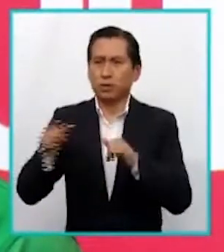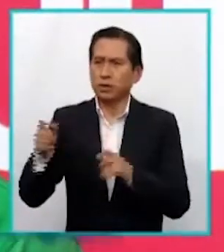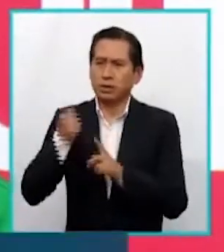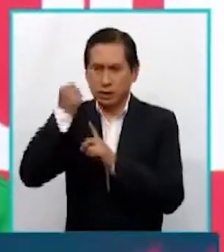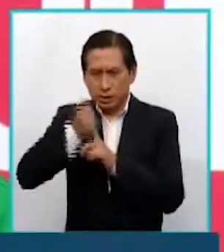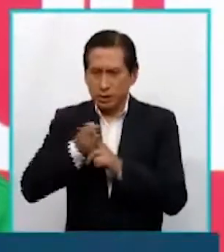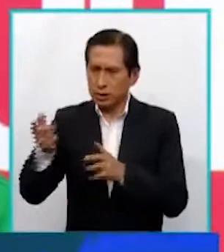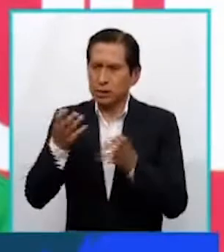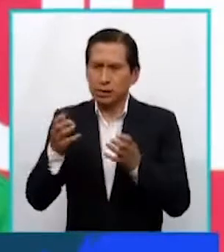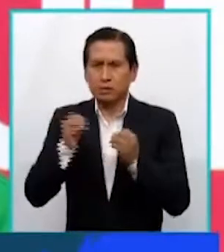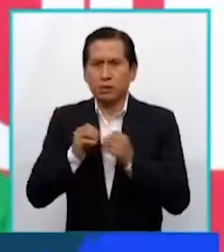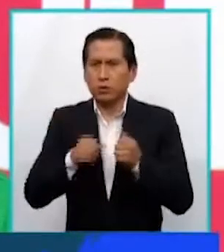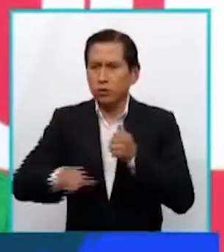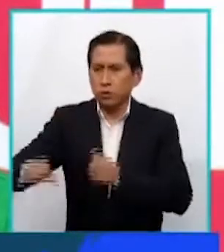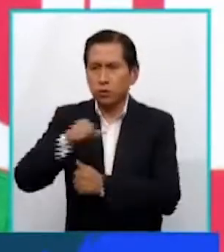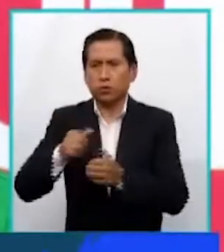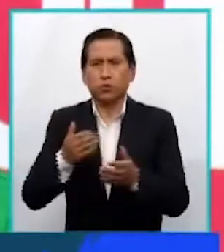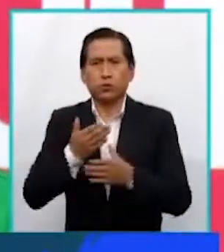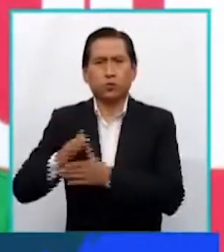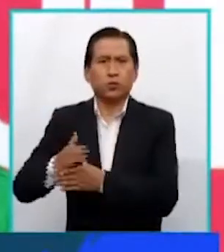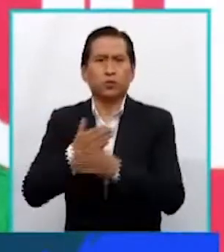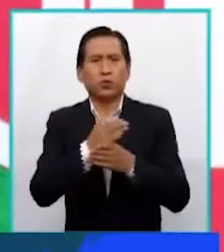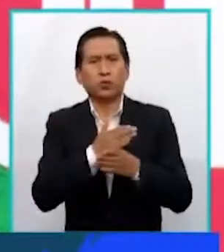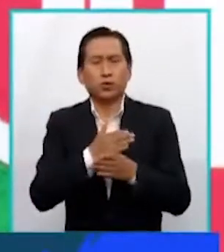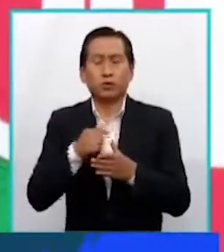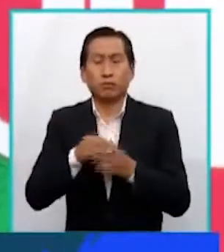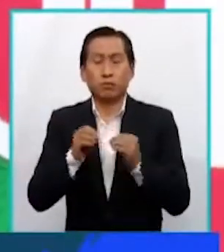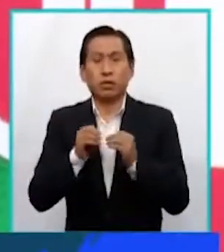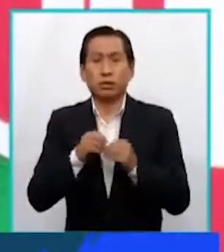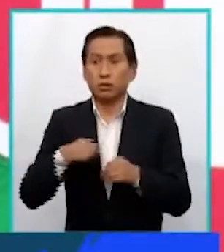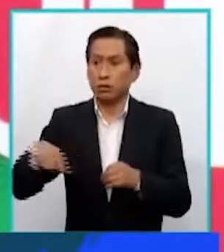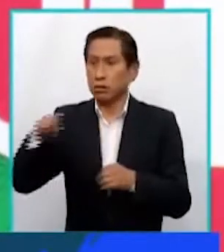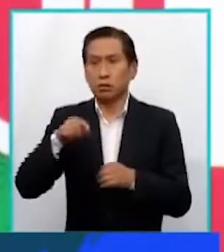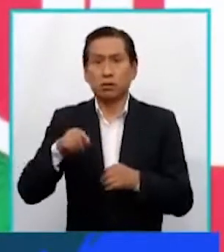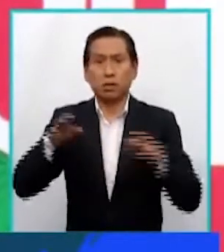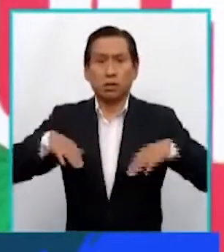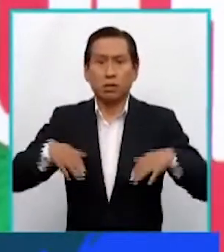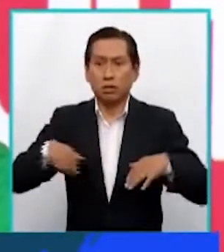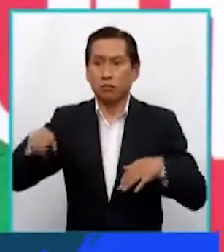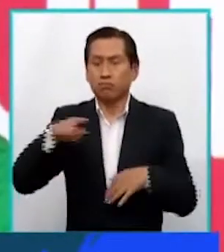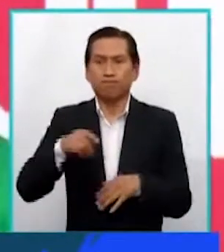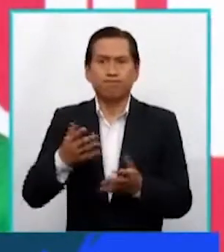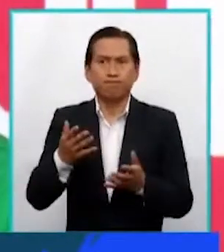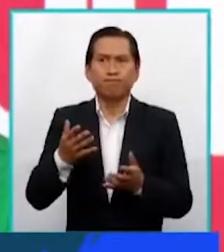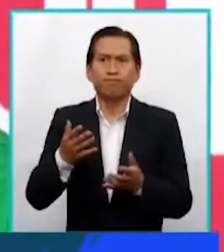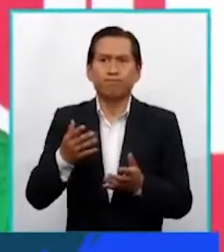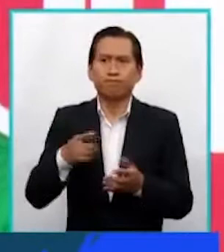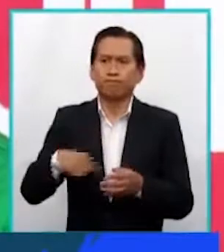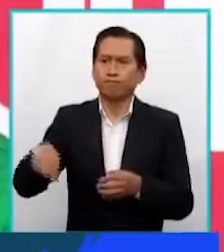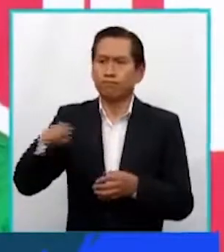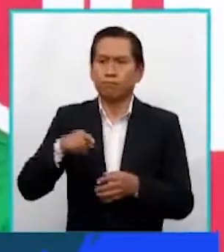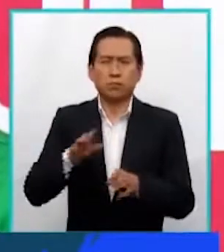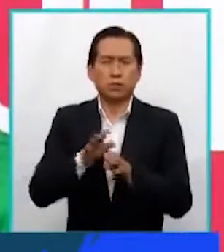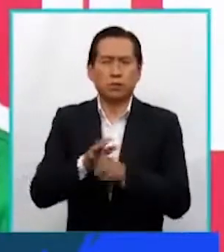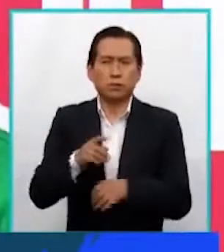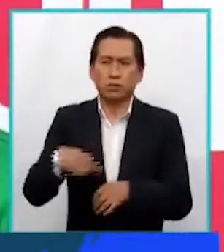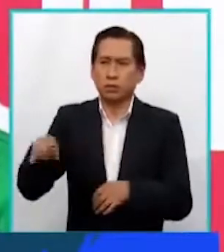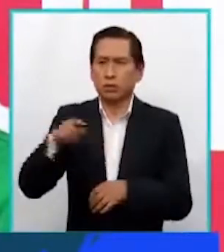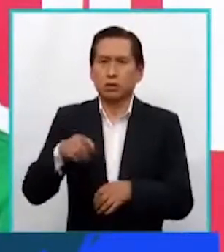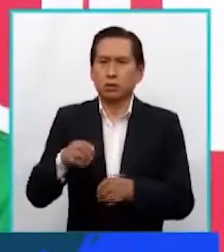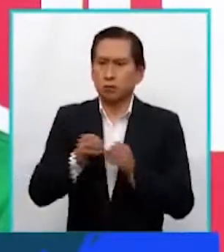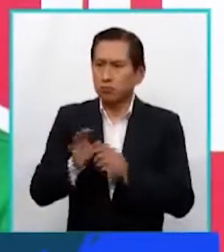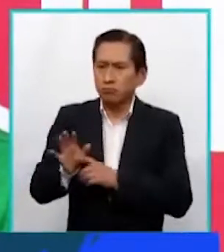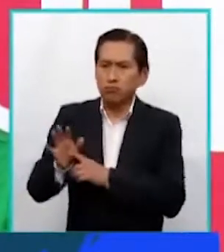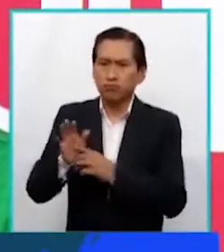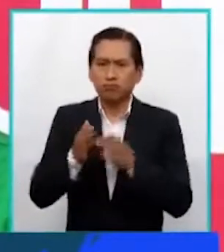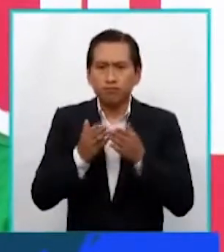con muchas ganas de compartir escenario con nosotros. Muchos todavía no tienen esa fortuna de poder, digamos, expandirse